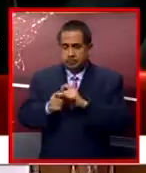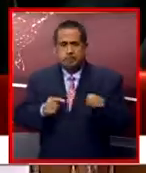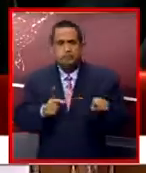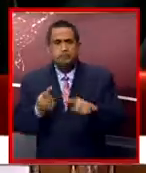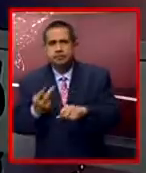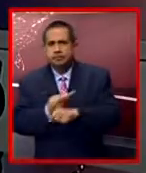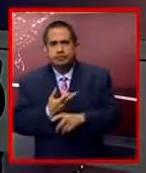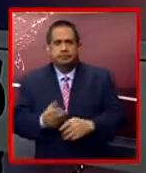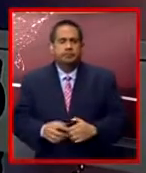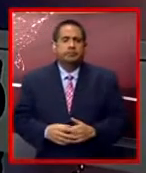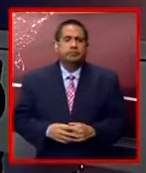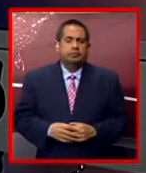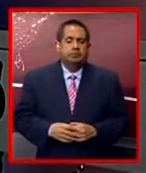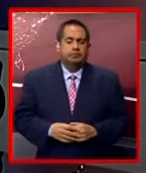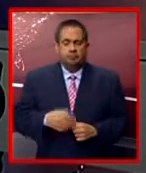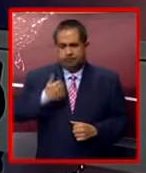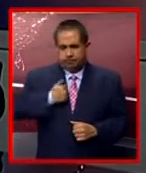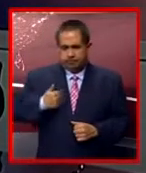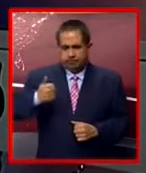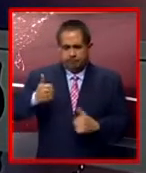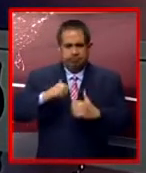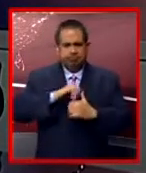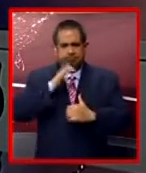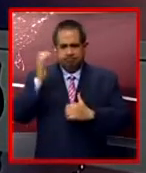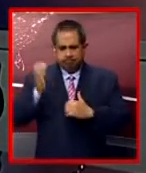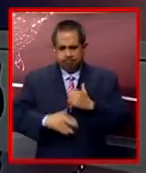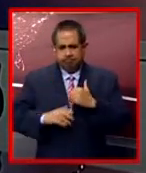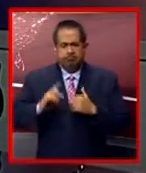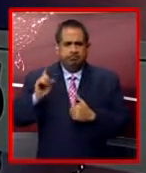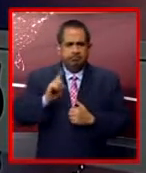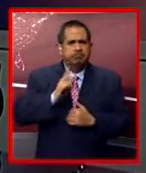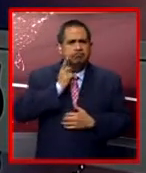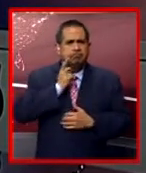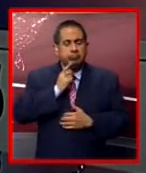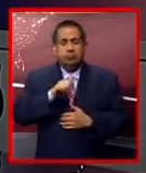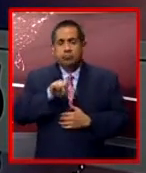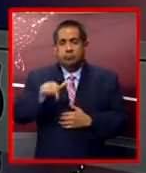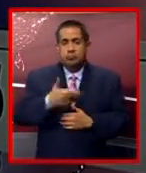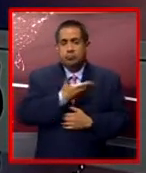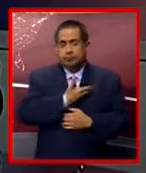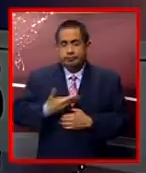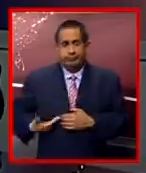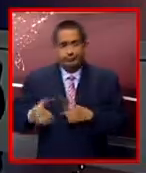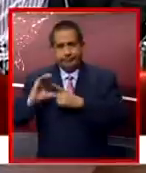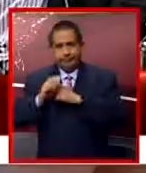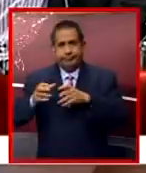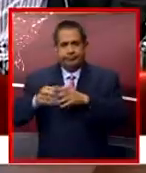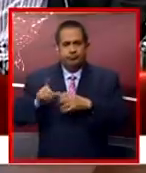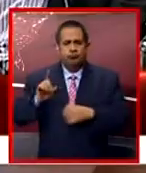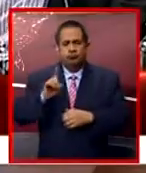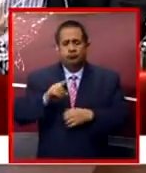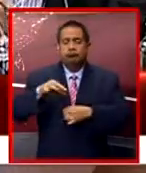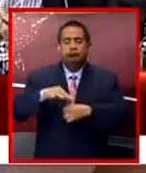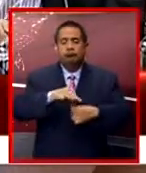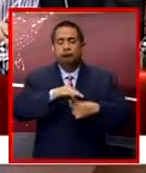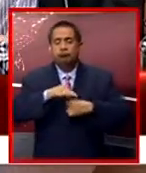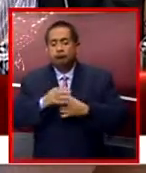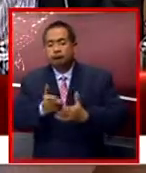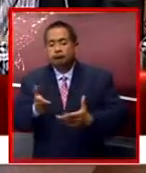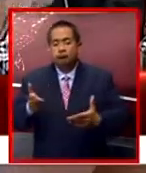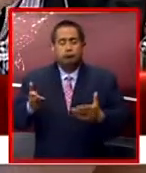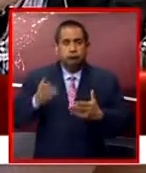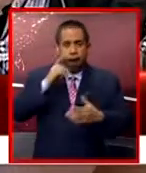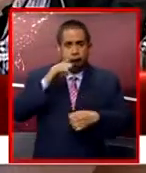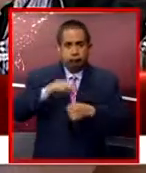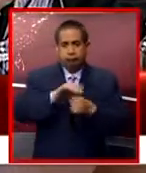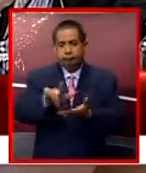leyes. Al término de las participaciones de las y los legisladores, la presidencia de la comisión sometió a votación en lo general el dictamen